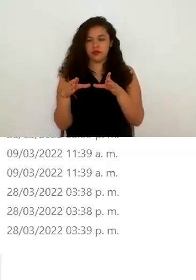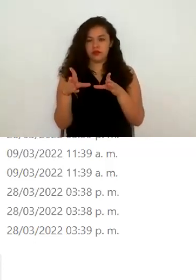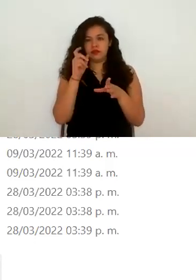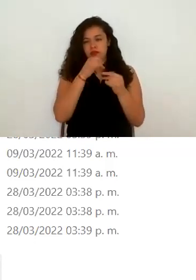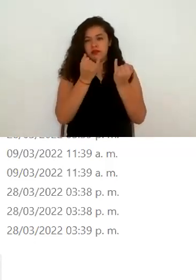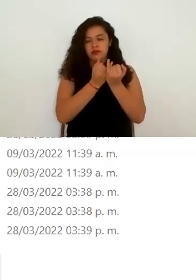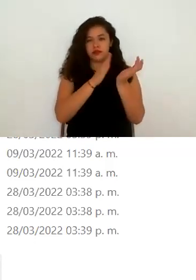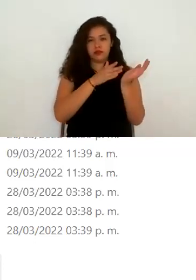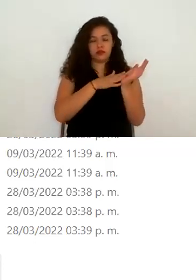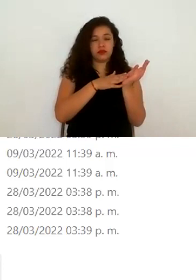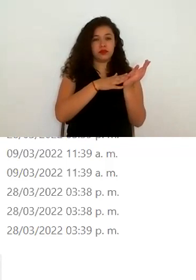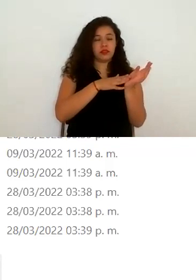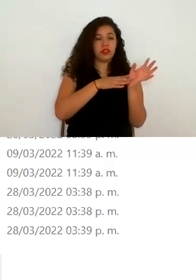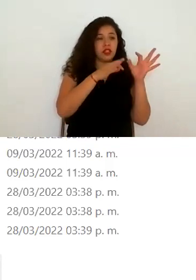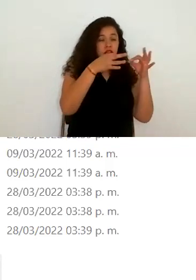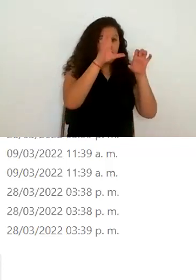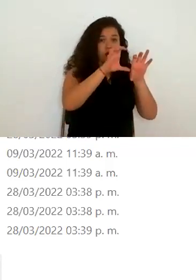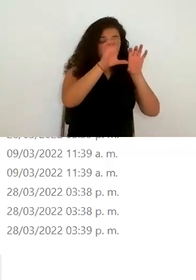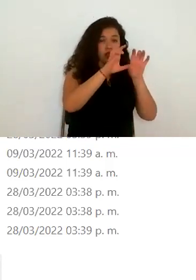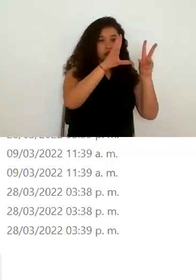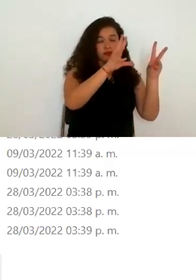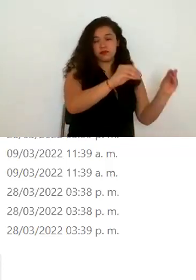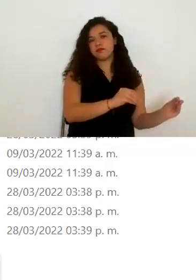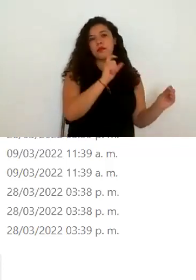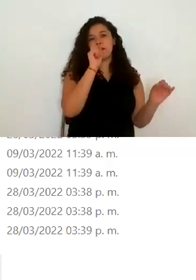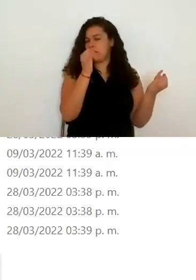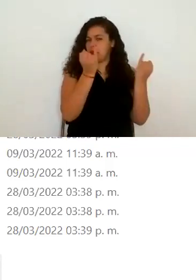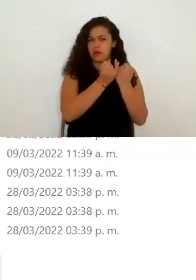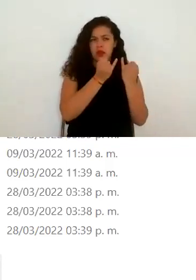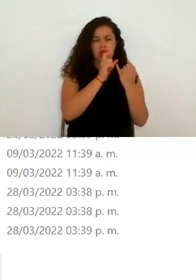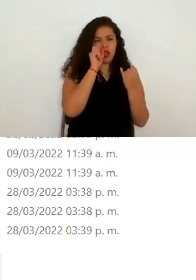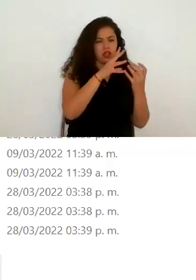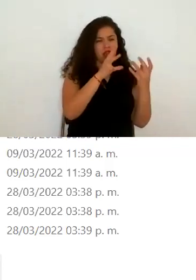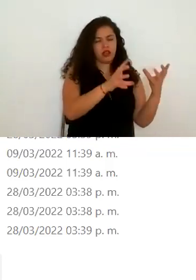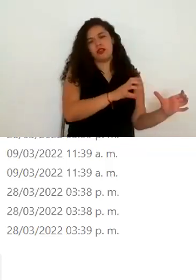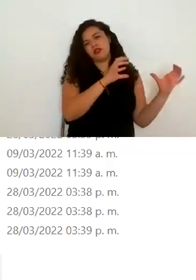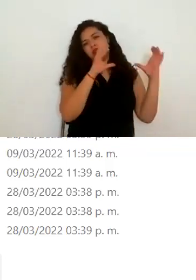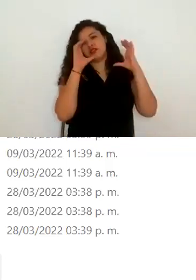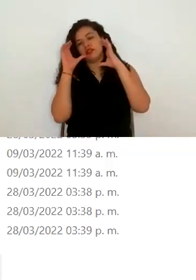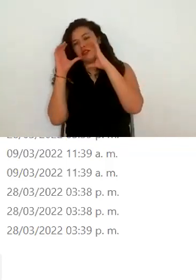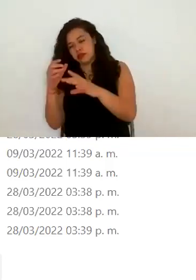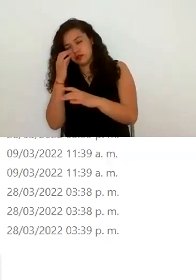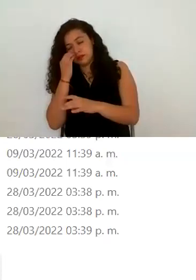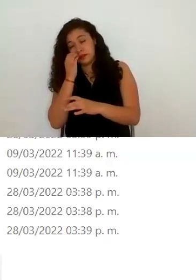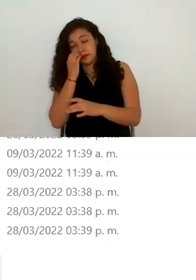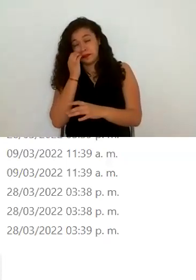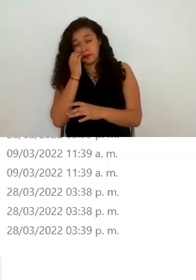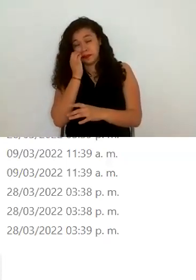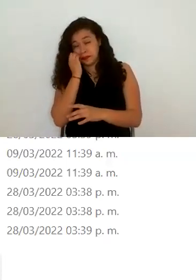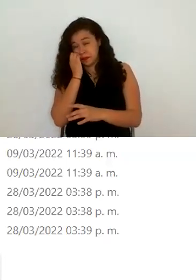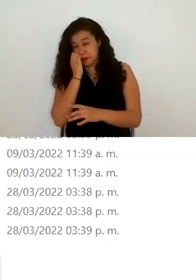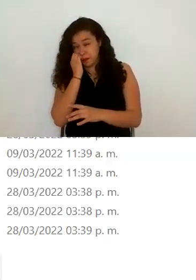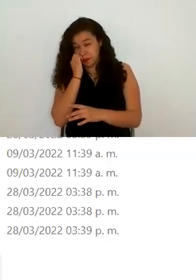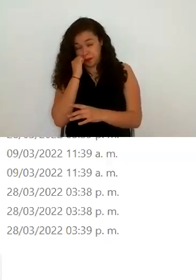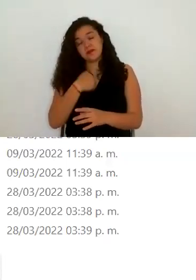documentos electrónicos. Y hacemos transferencias electrónicas de documentos. Ya